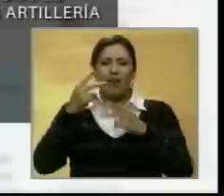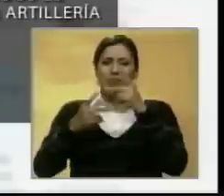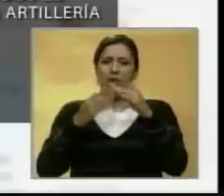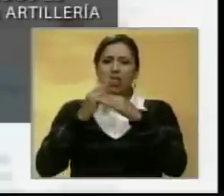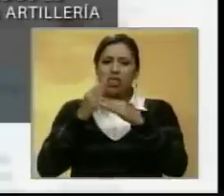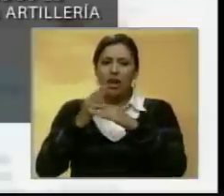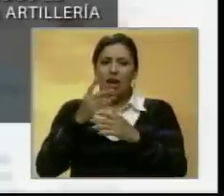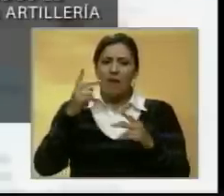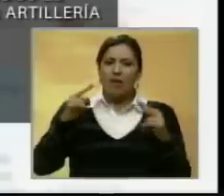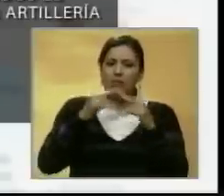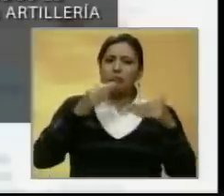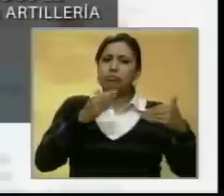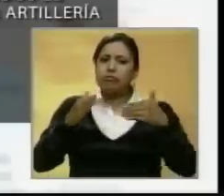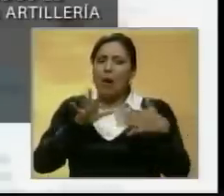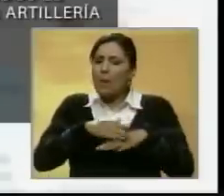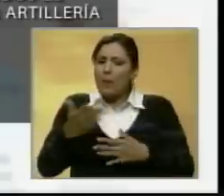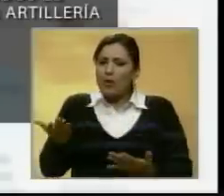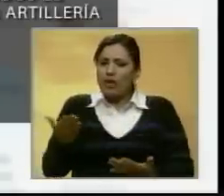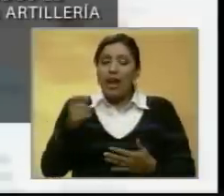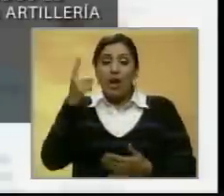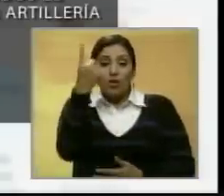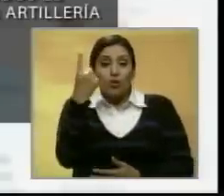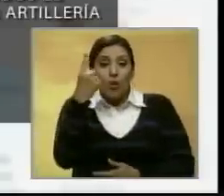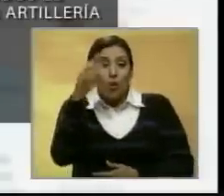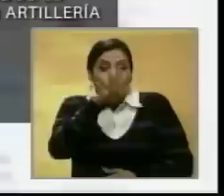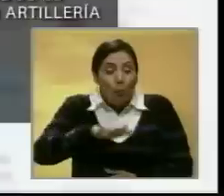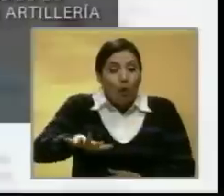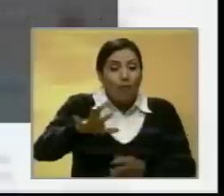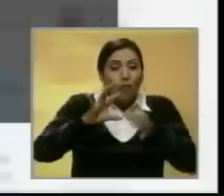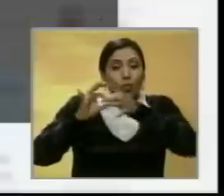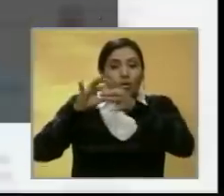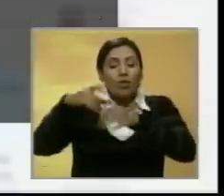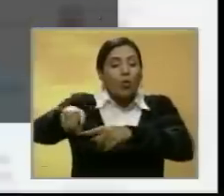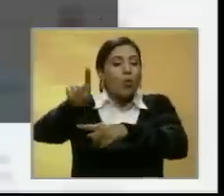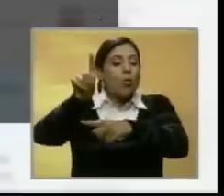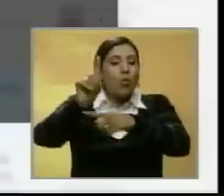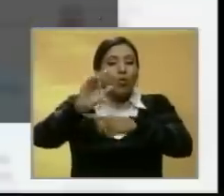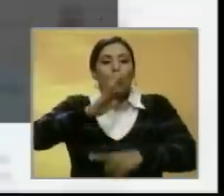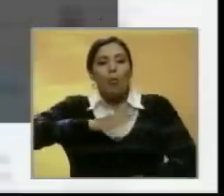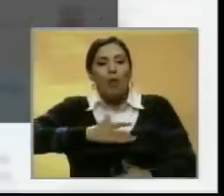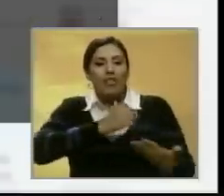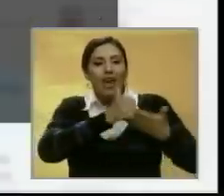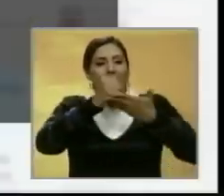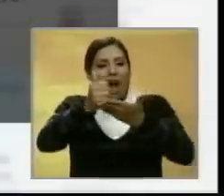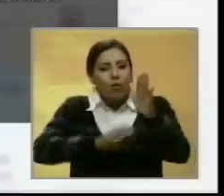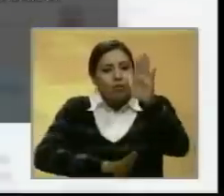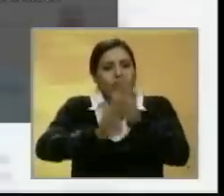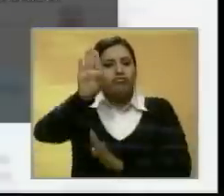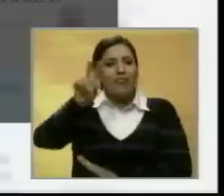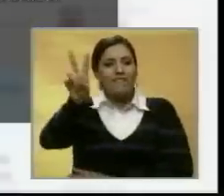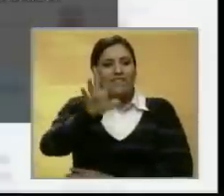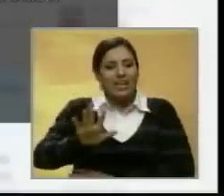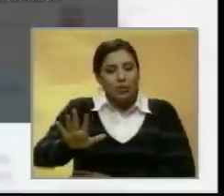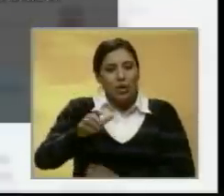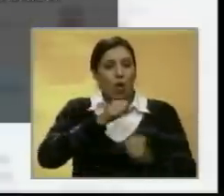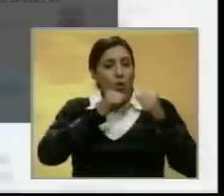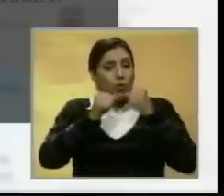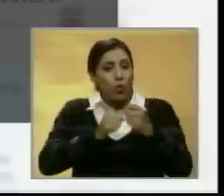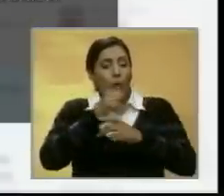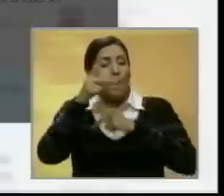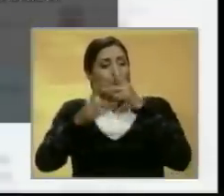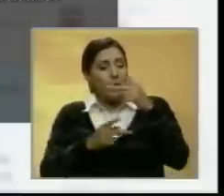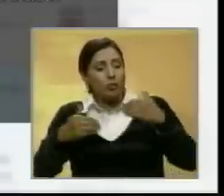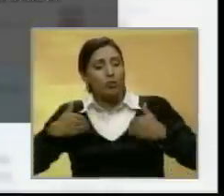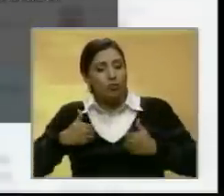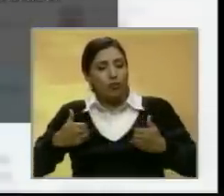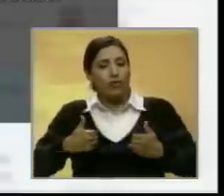de encuentro. También aseguró que solo el pueblo unificado es el único capaz de ayudar a levantar a Venezuela del duro proceso por el